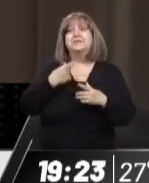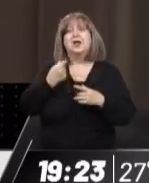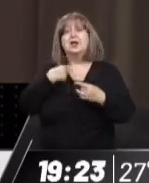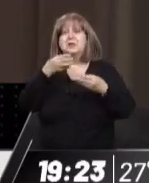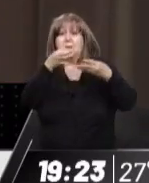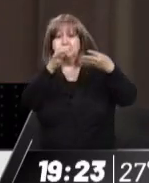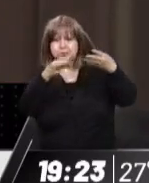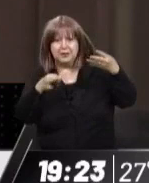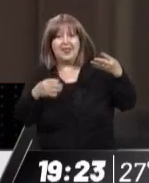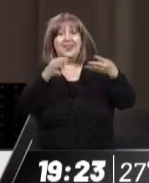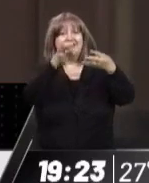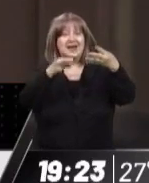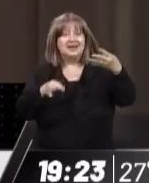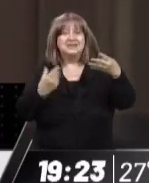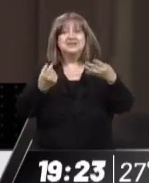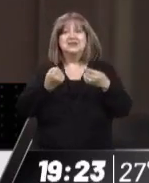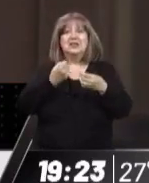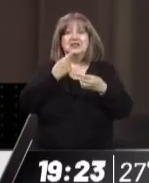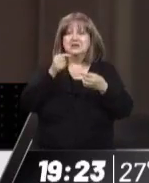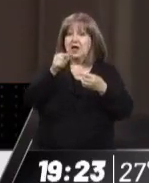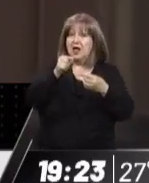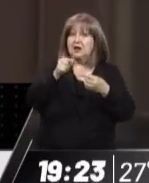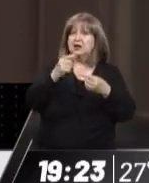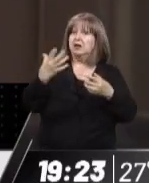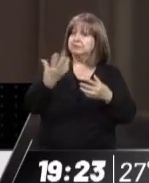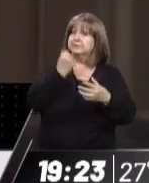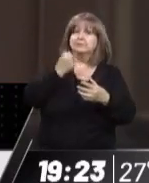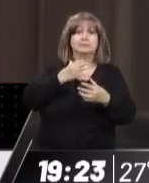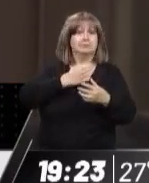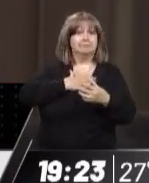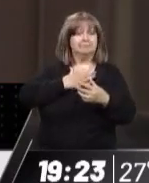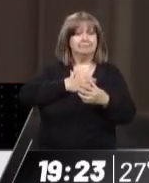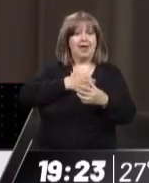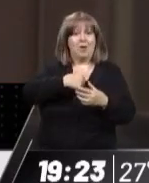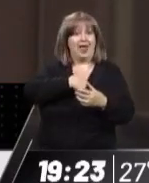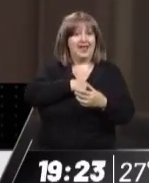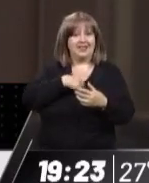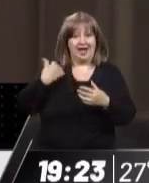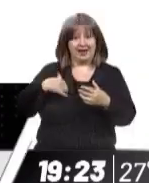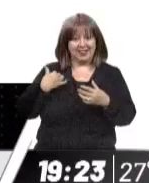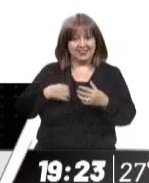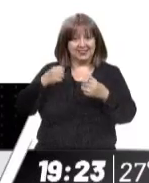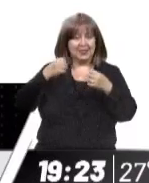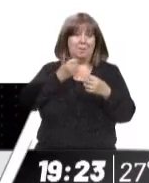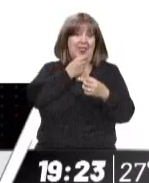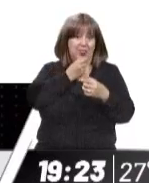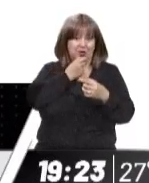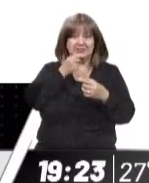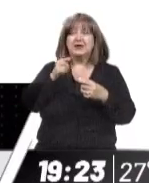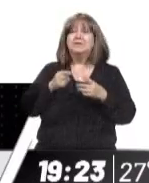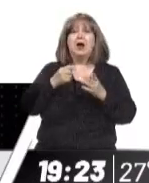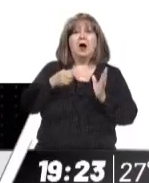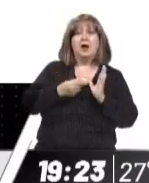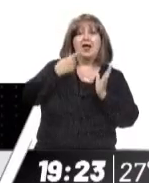los detalles que establecen, en primer lugar, la declaratoria como bien patrimonial de la provincia. Hoy estamos elevando la disposición al gobernador a partir